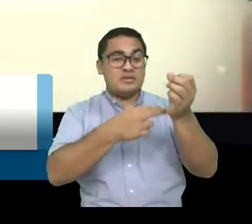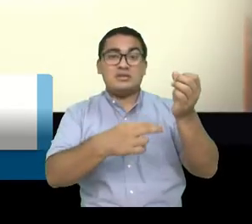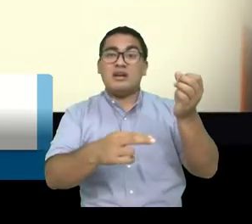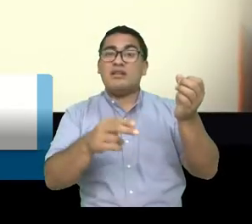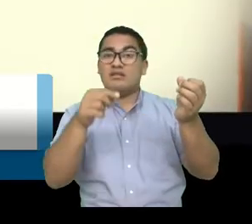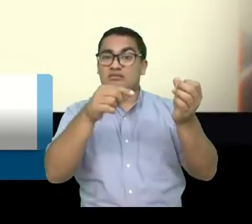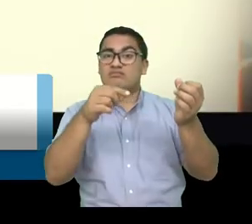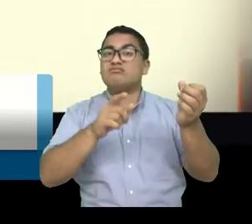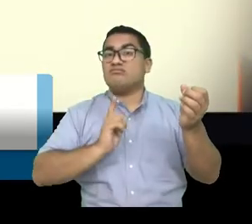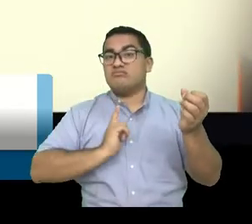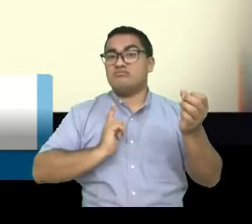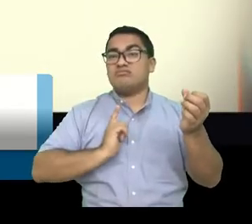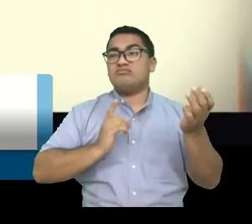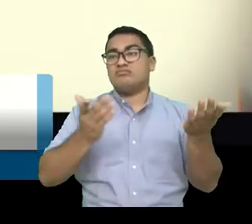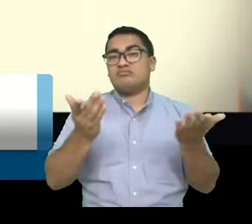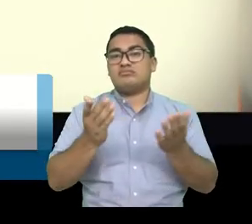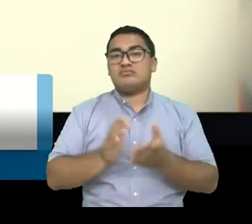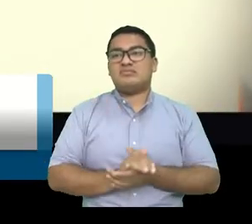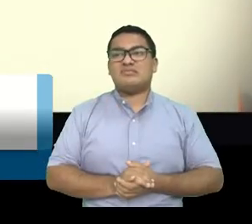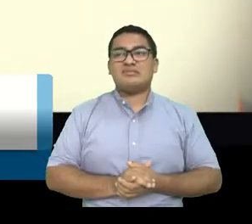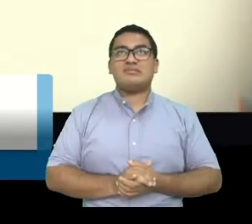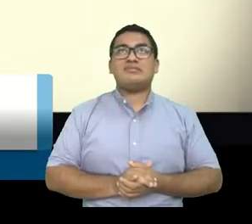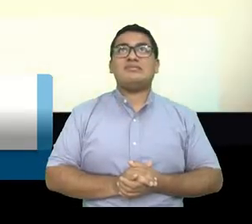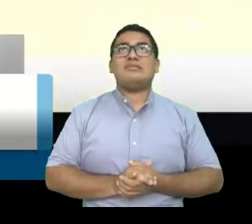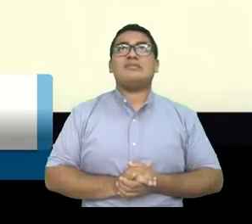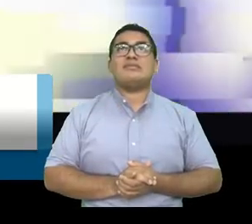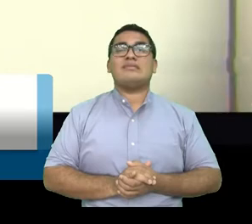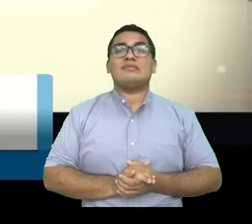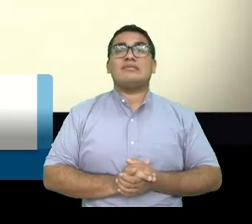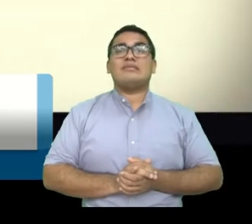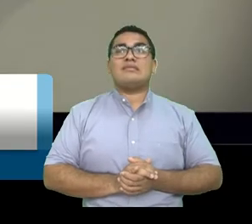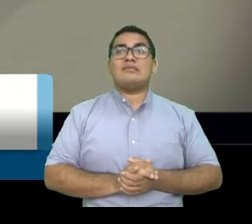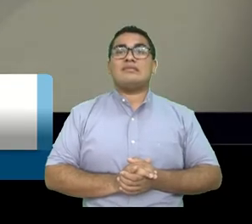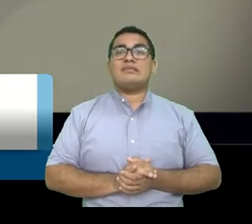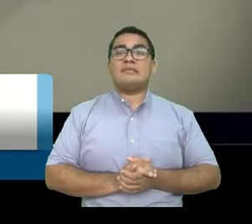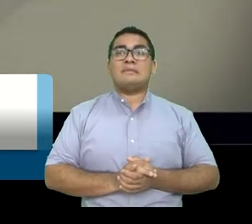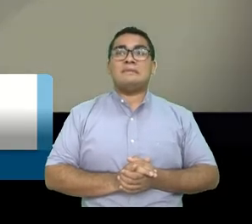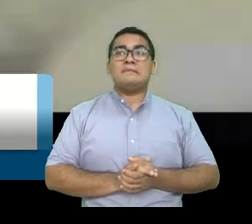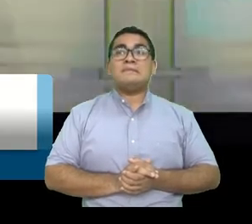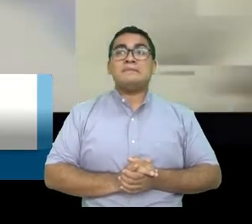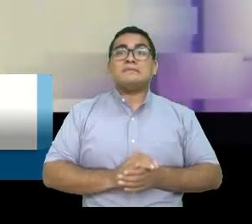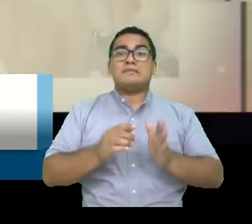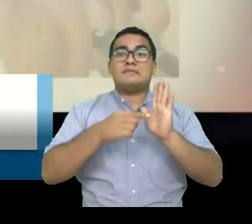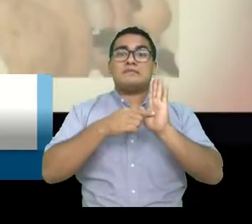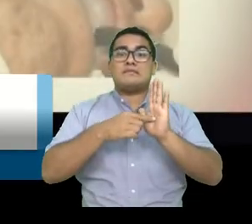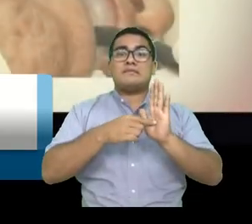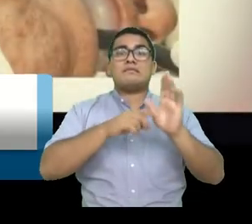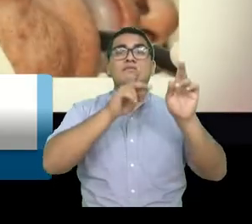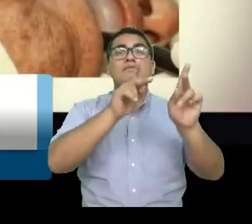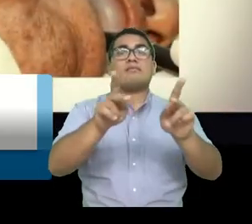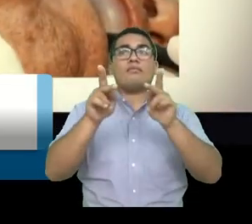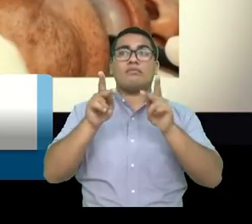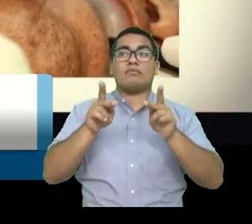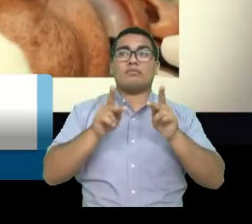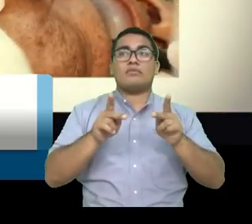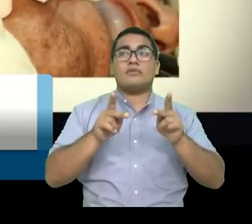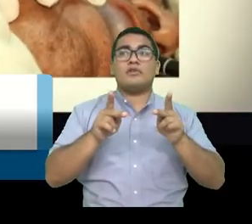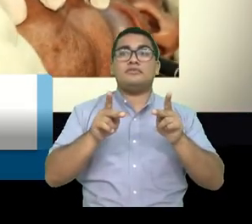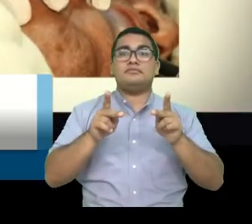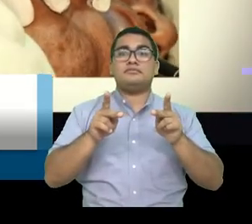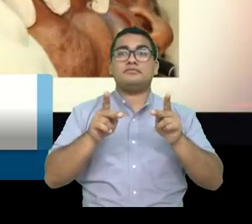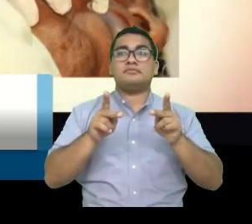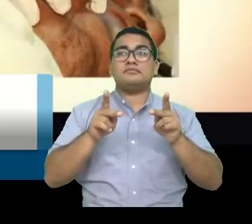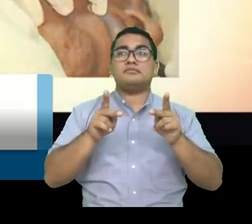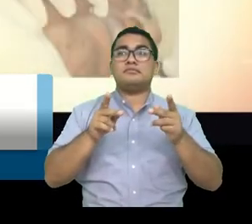cual lo están detectando. Ya, ahora, ¿cómo debe ir preparada, por ejemplo, la... la persona, porque me imagino que esto